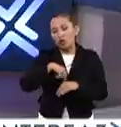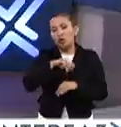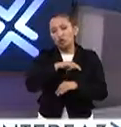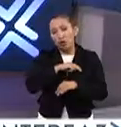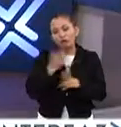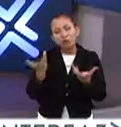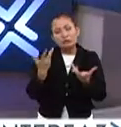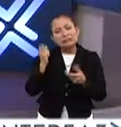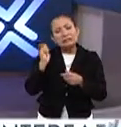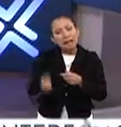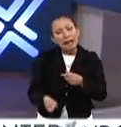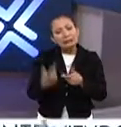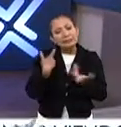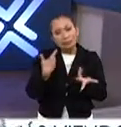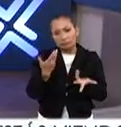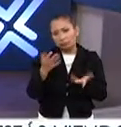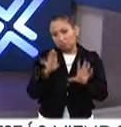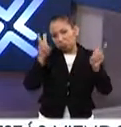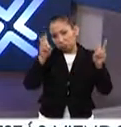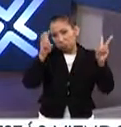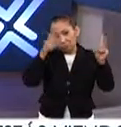nos implicó, en términos